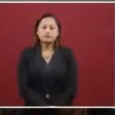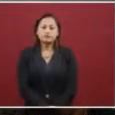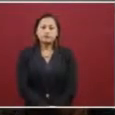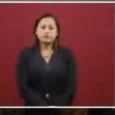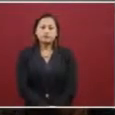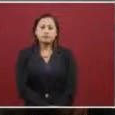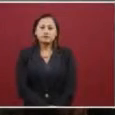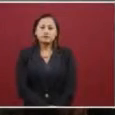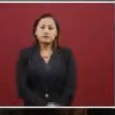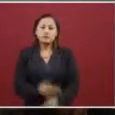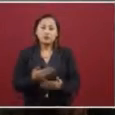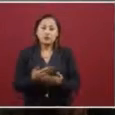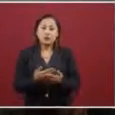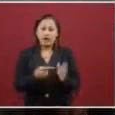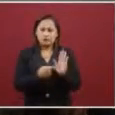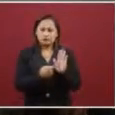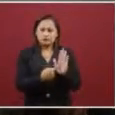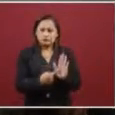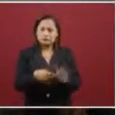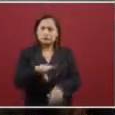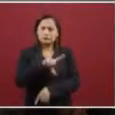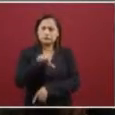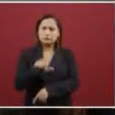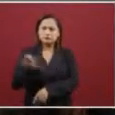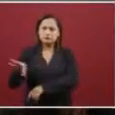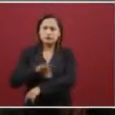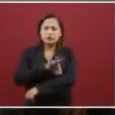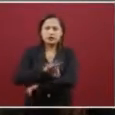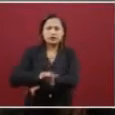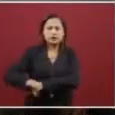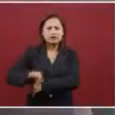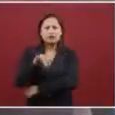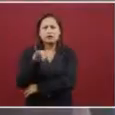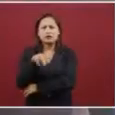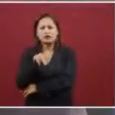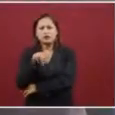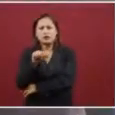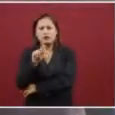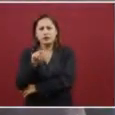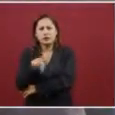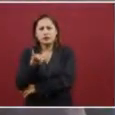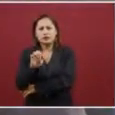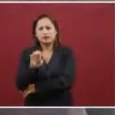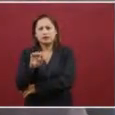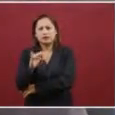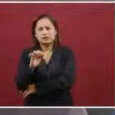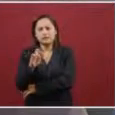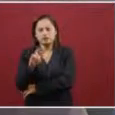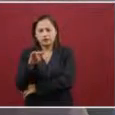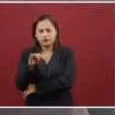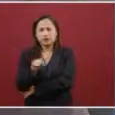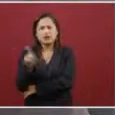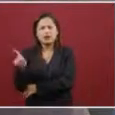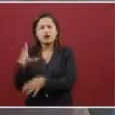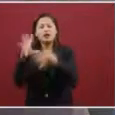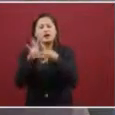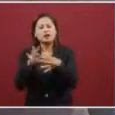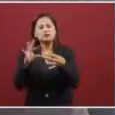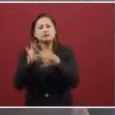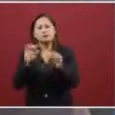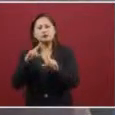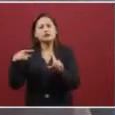arquitecto iñaki etxeberria hará una presentación de cuál es el proyecto para el parque ecológico que se